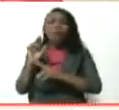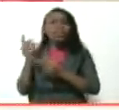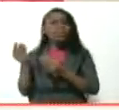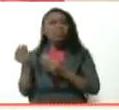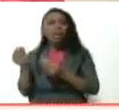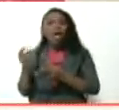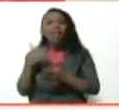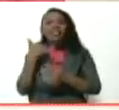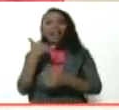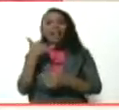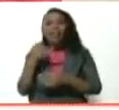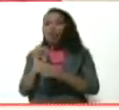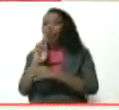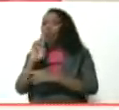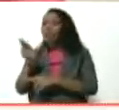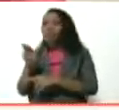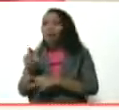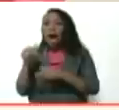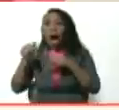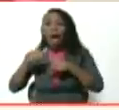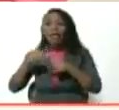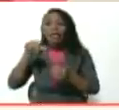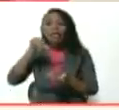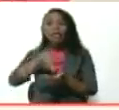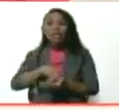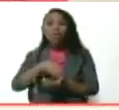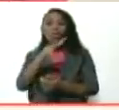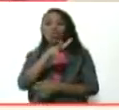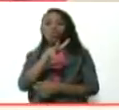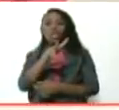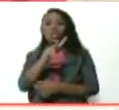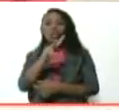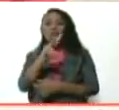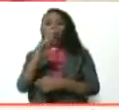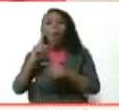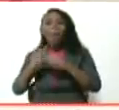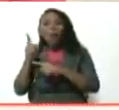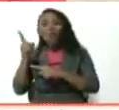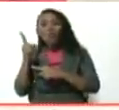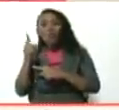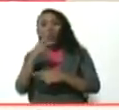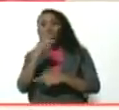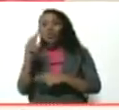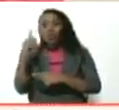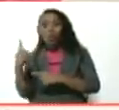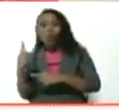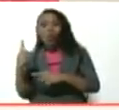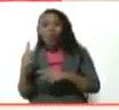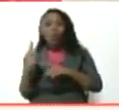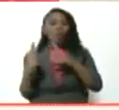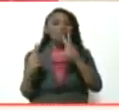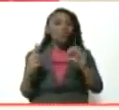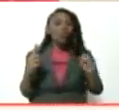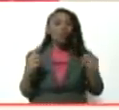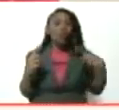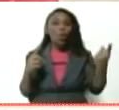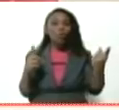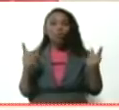teléfono. Mira, aquí en este centro, 200 para uno y 50 para el otro. Ajá, está bien, dale. Y eso